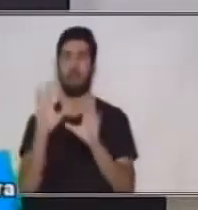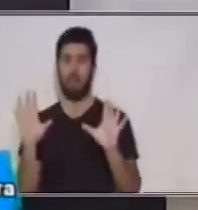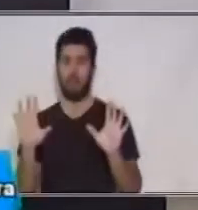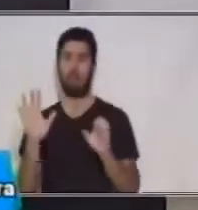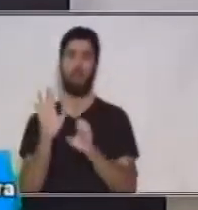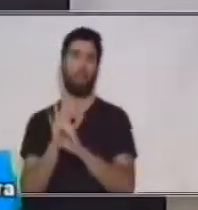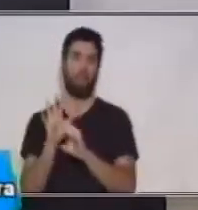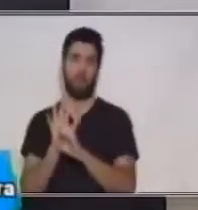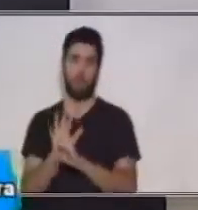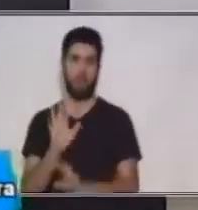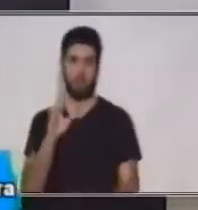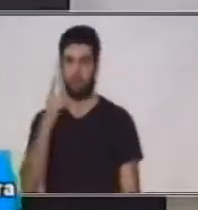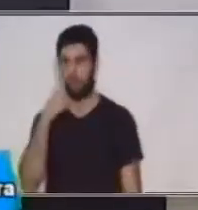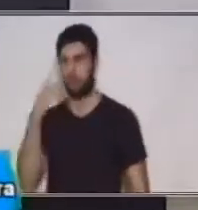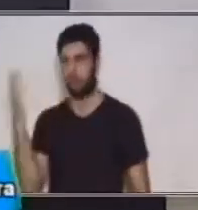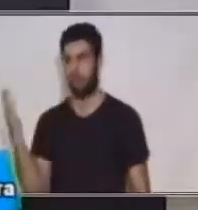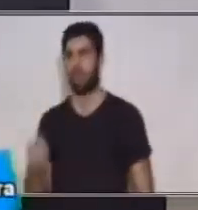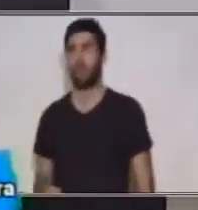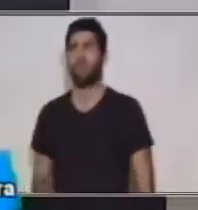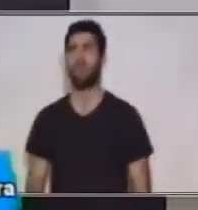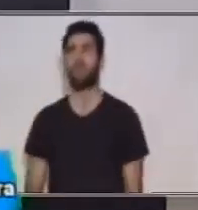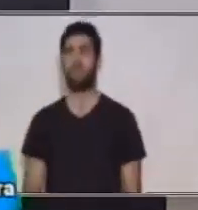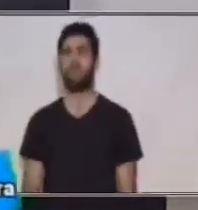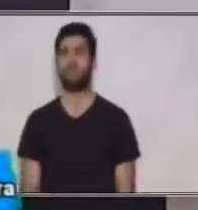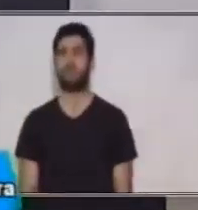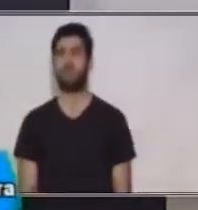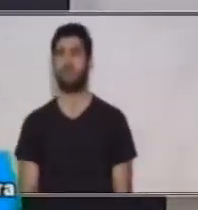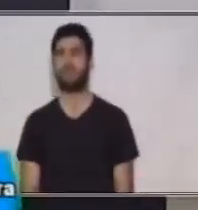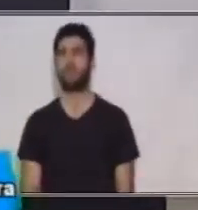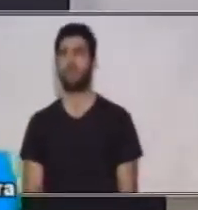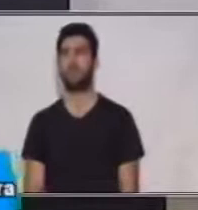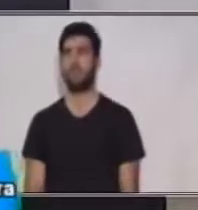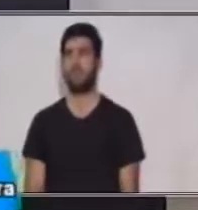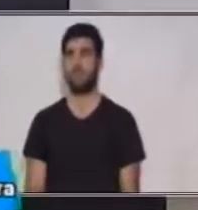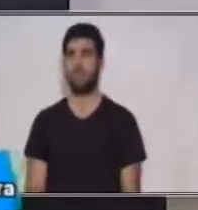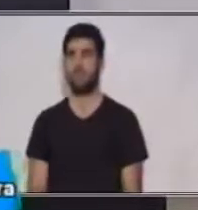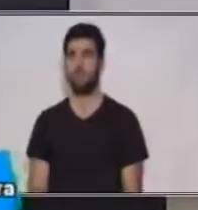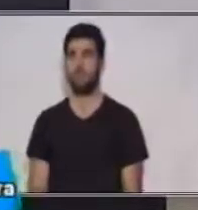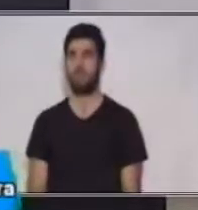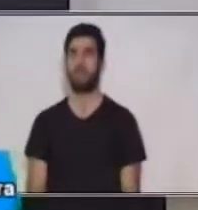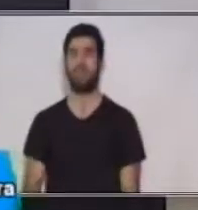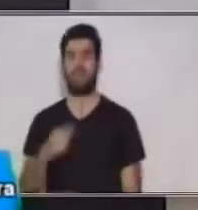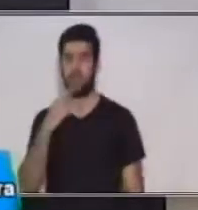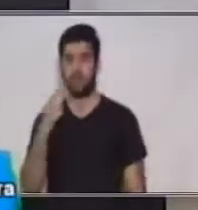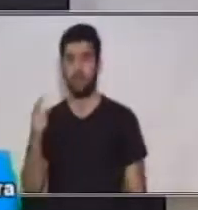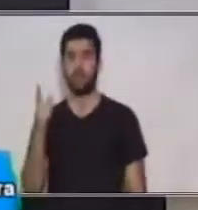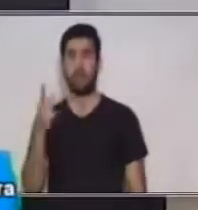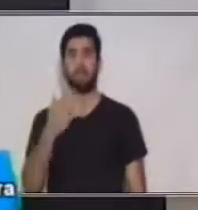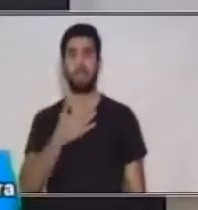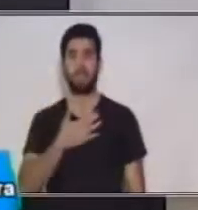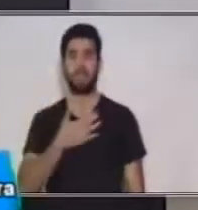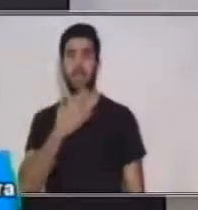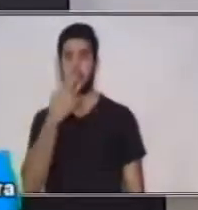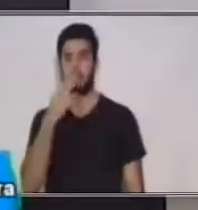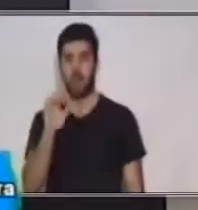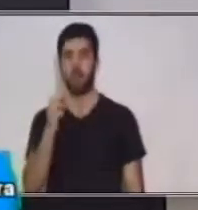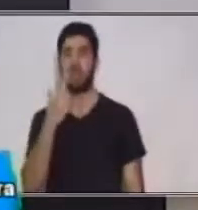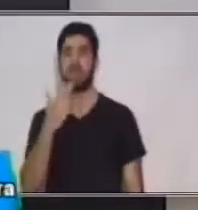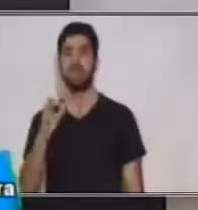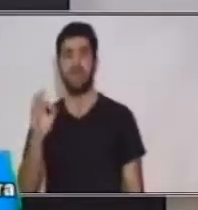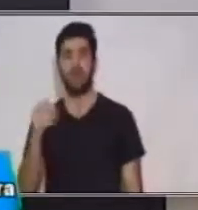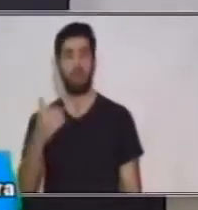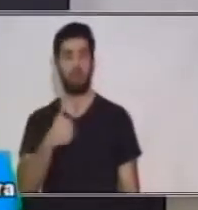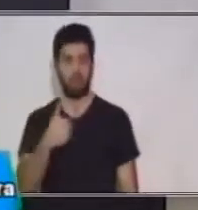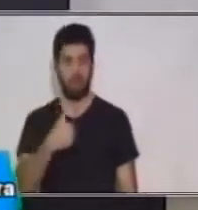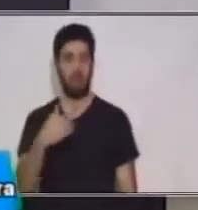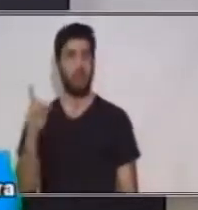Por ejemplo, te voy a dar un ejemplo. En la palabra mi hermano no tiene hijos,